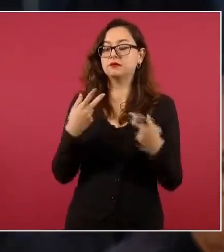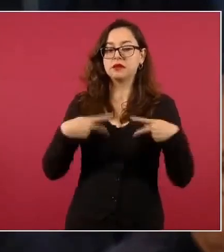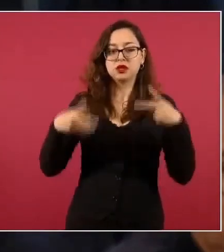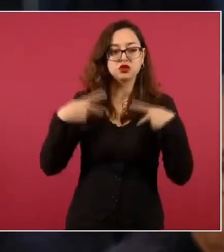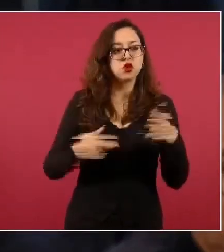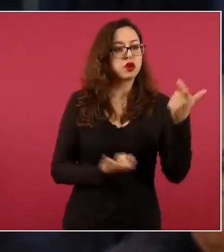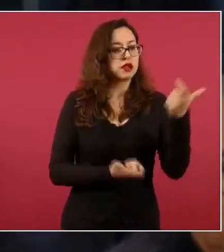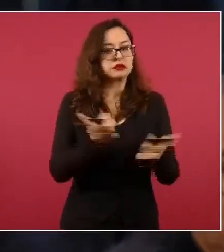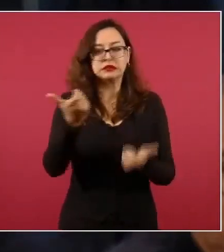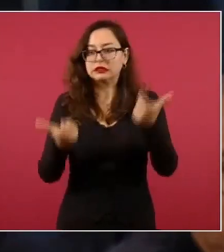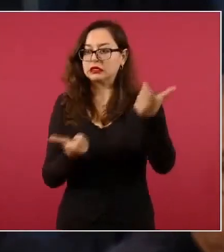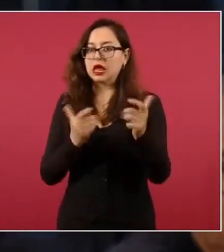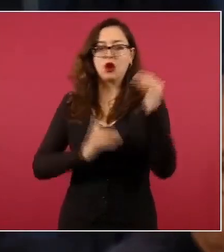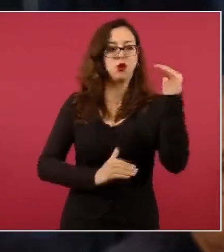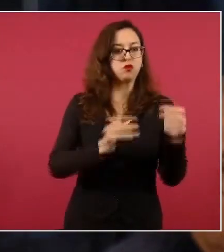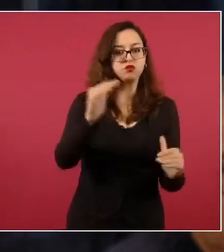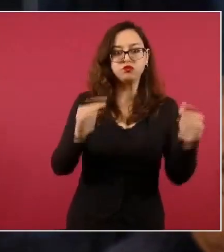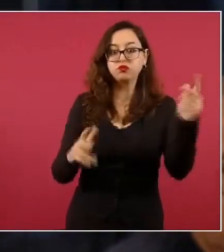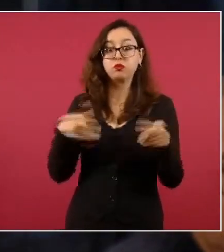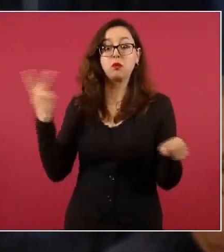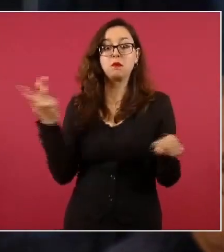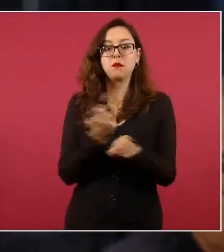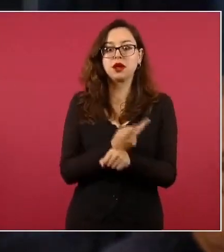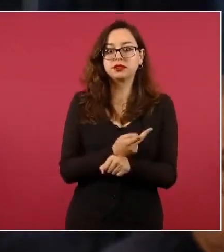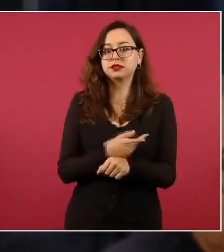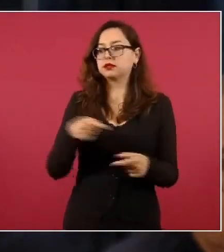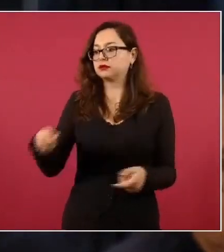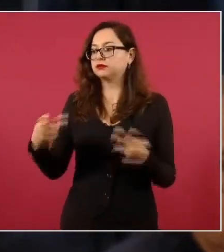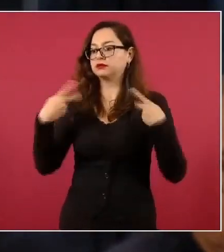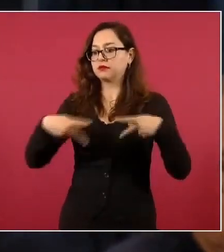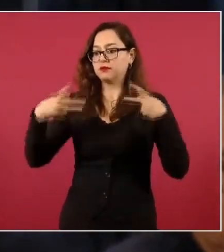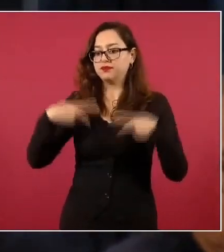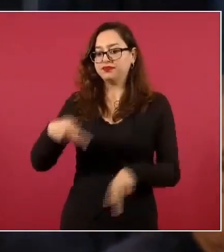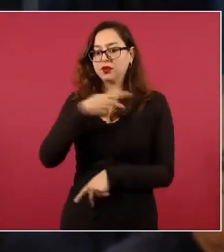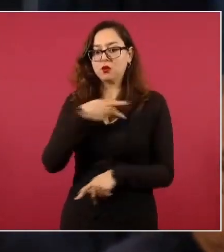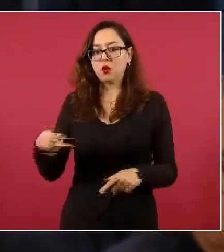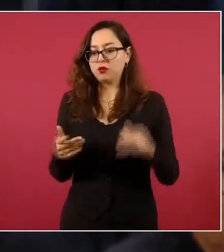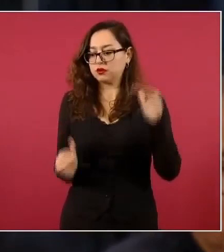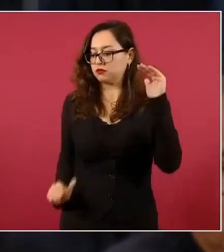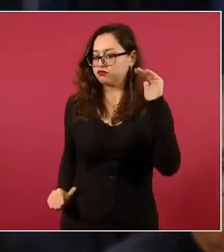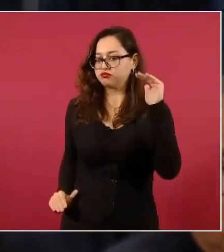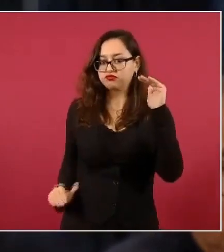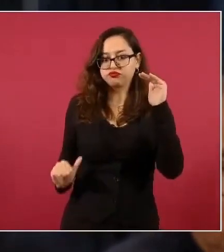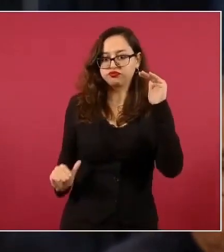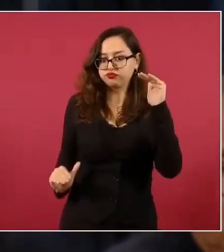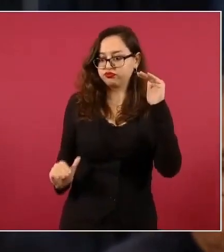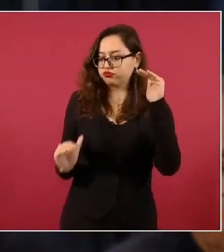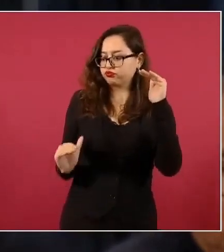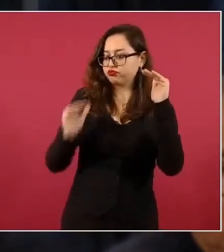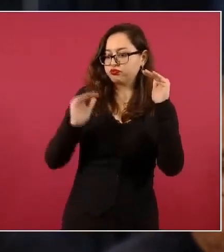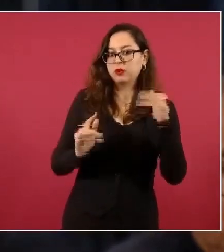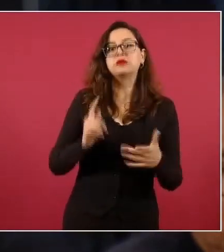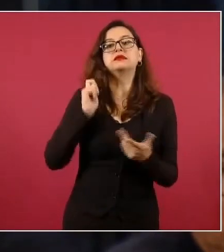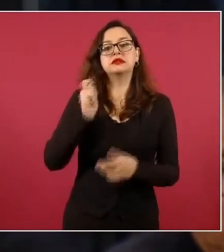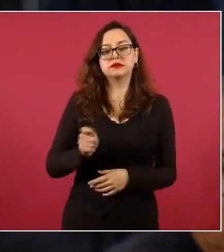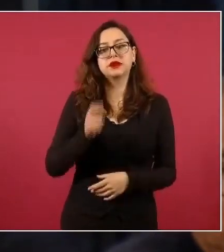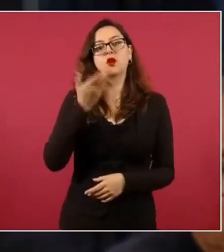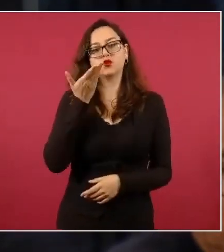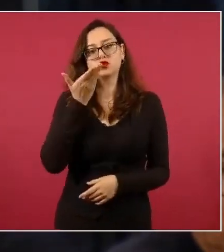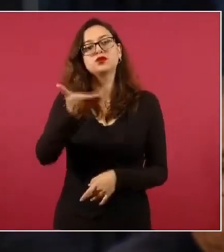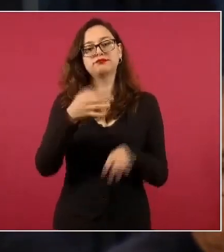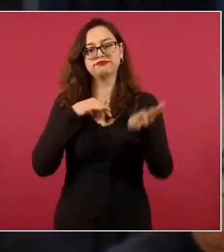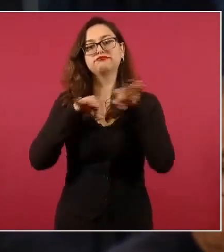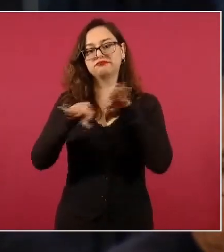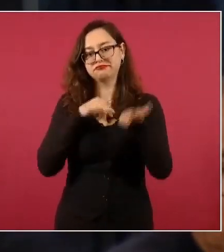ingresos. Al final, esta reducción en la brecha de desigualdad obedece a su consigna, por el bien de todos, primero los pobres. En la